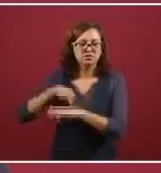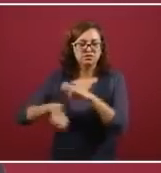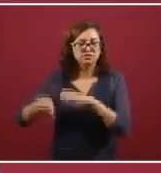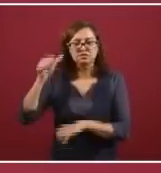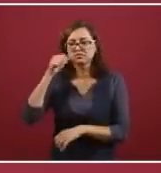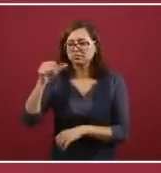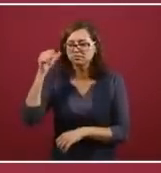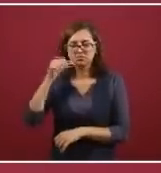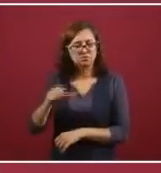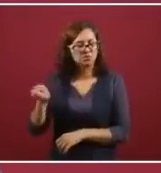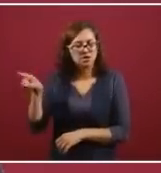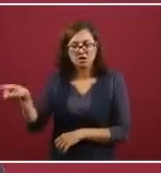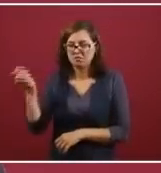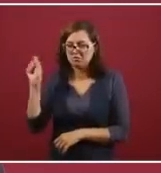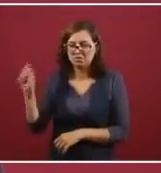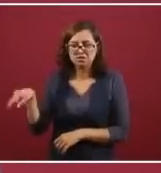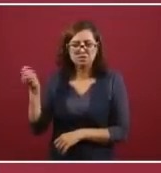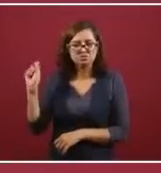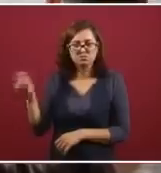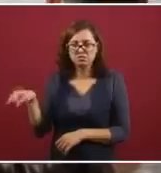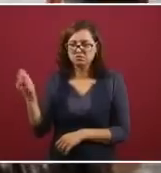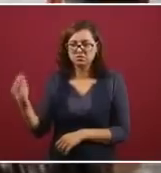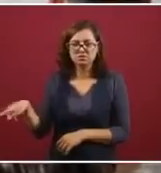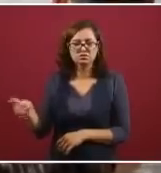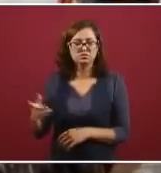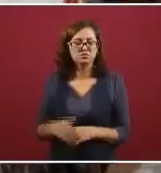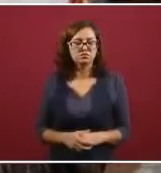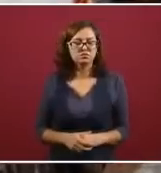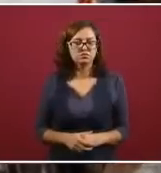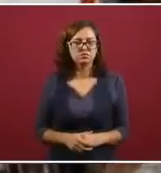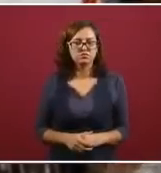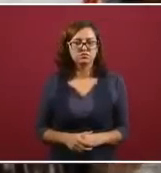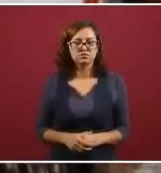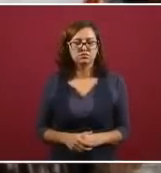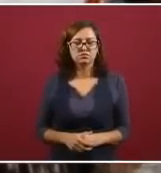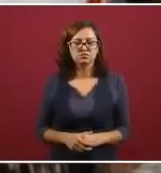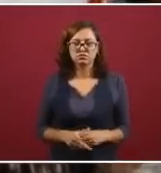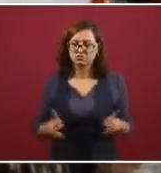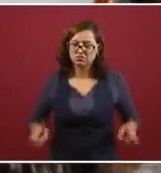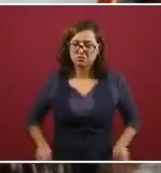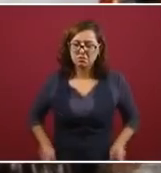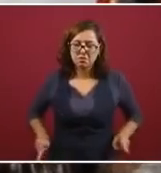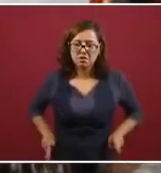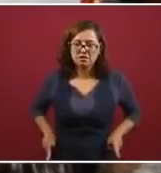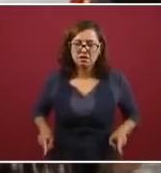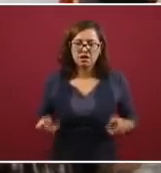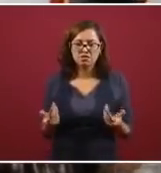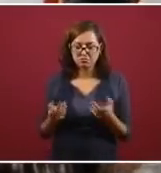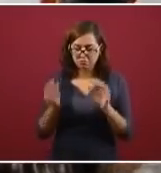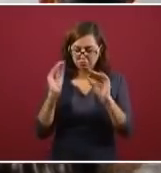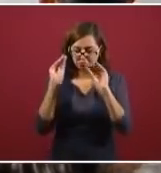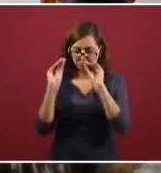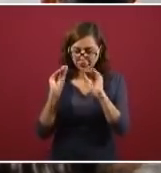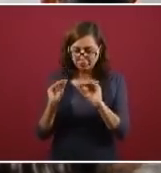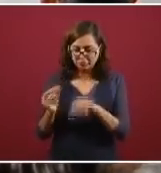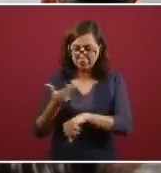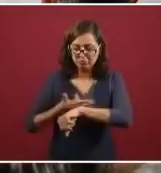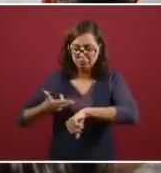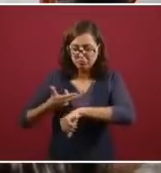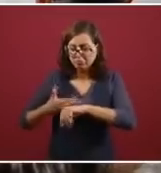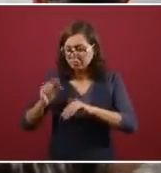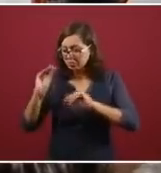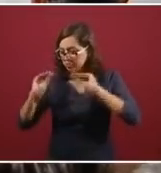al que va a hacer el pantalón como lo están pidiendo.